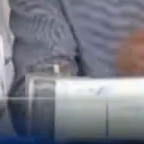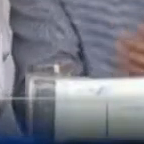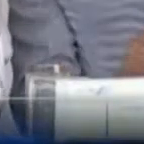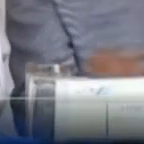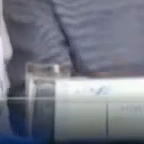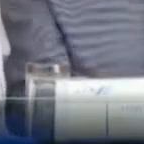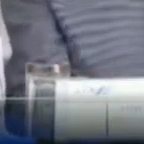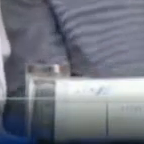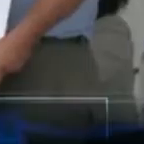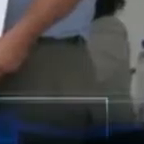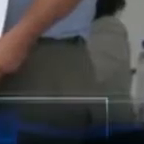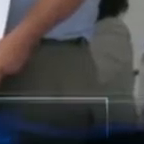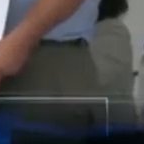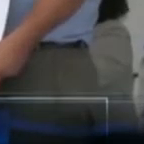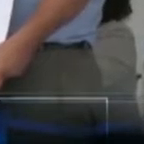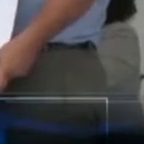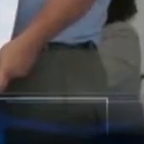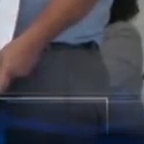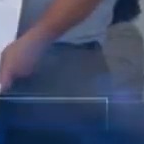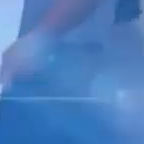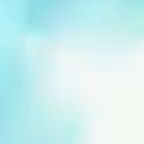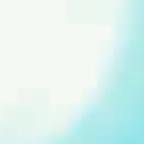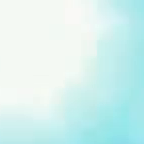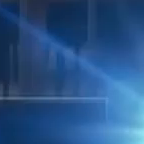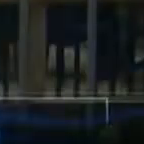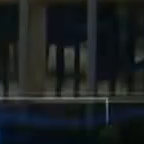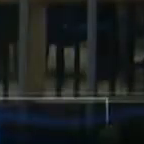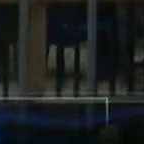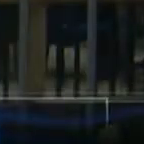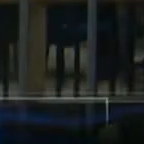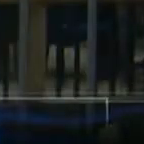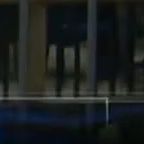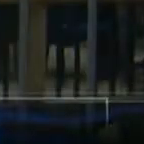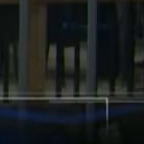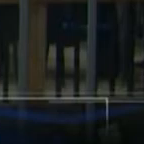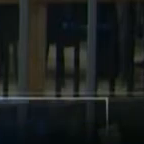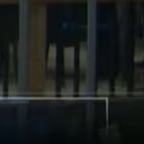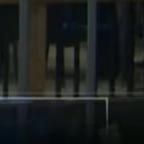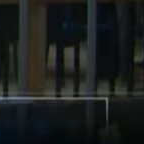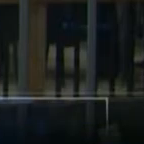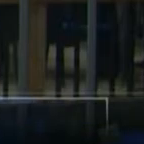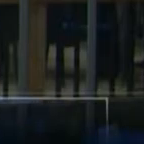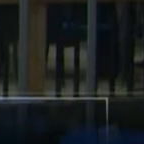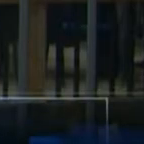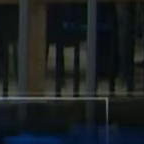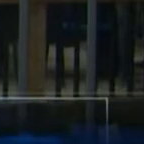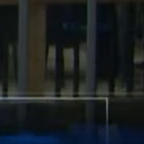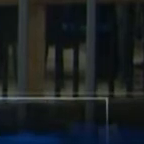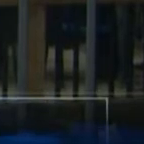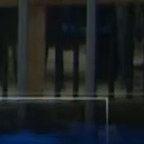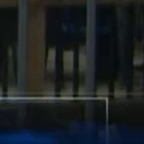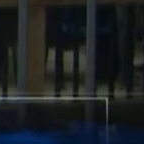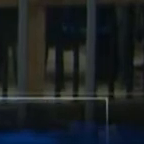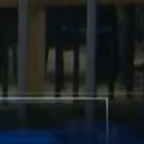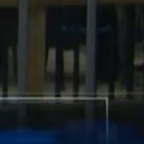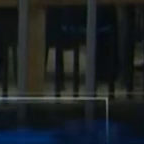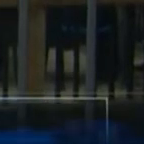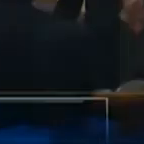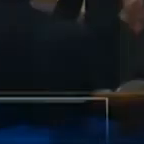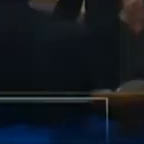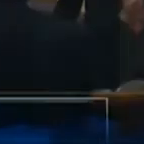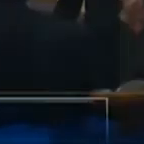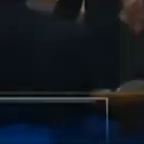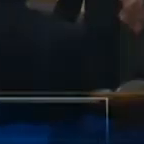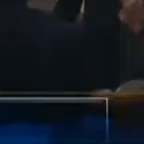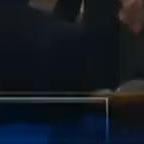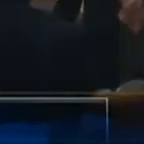las cumplió agenda de trabajo en la provincia de el oro en lo internacional justicia italiana condena a 18 años de cárcel